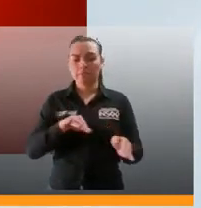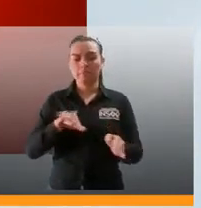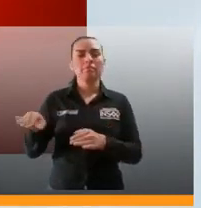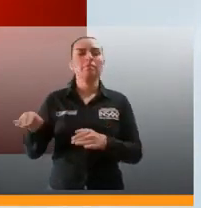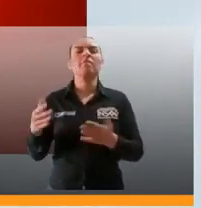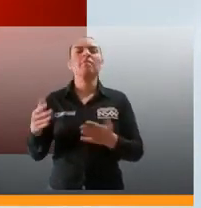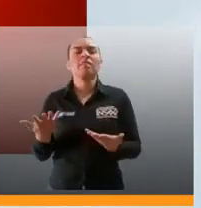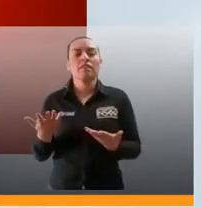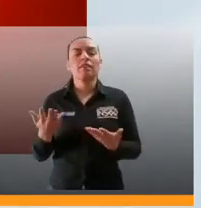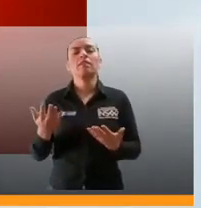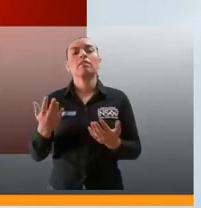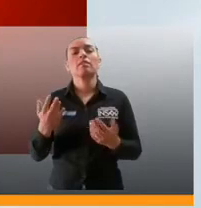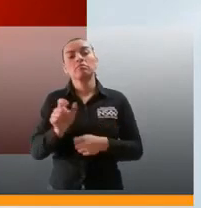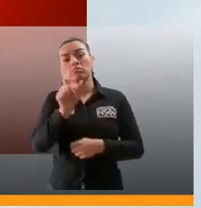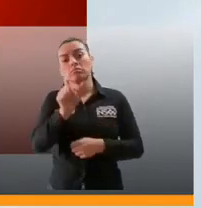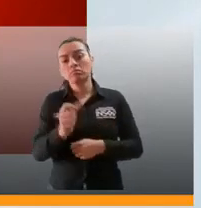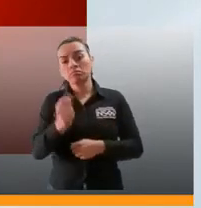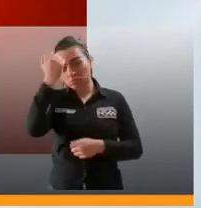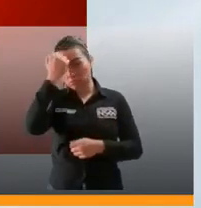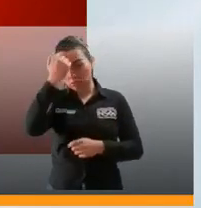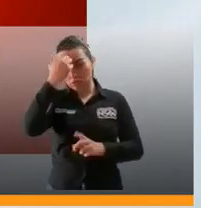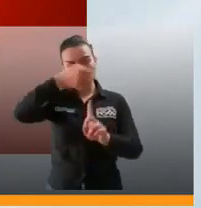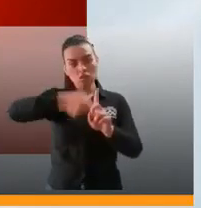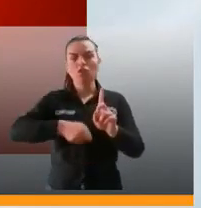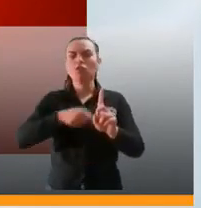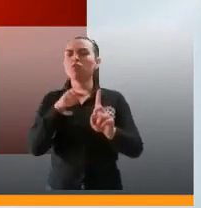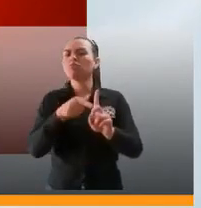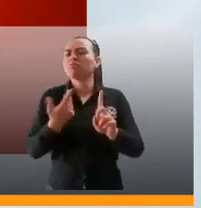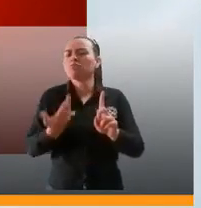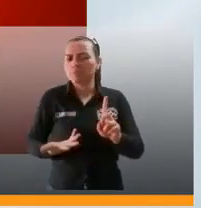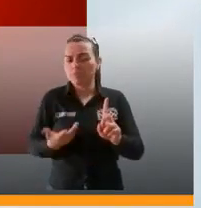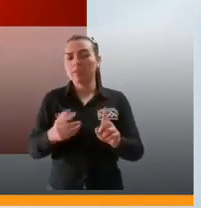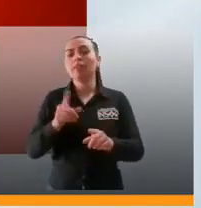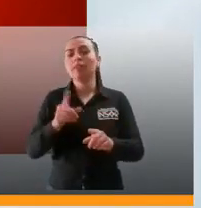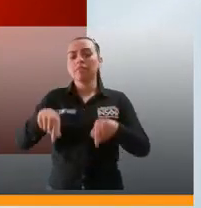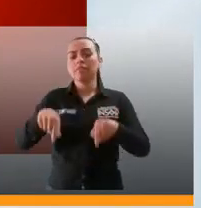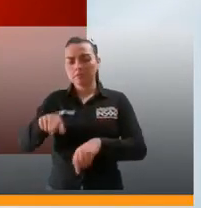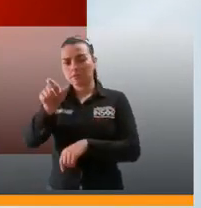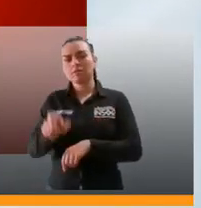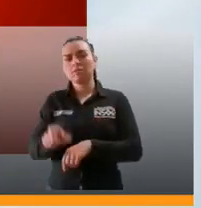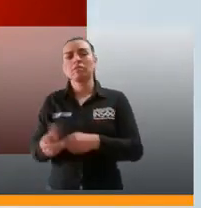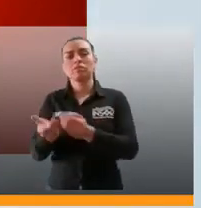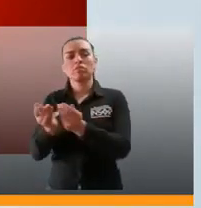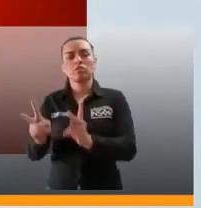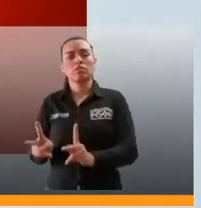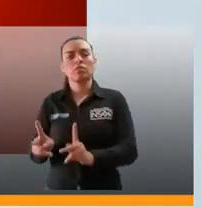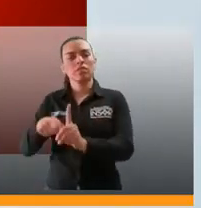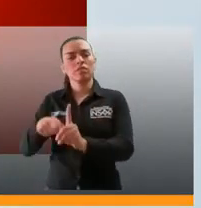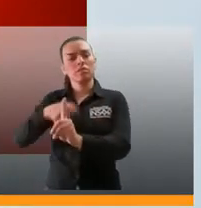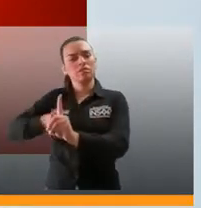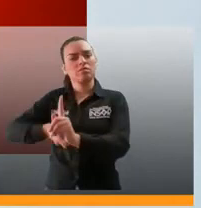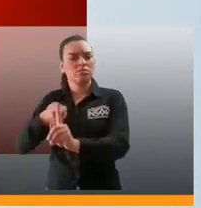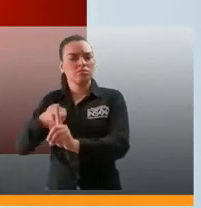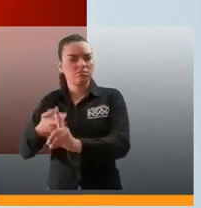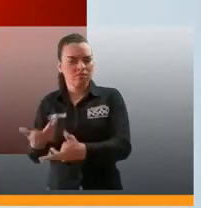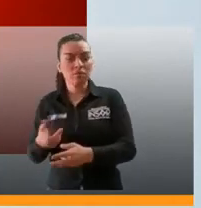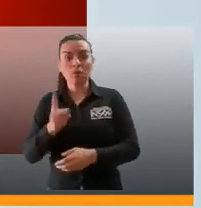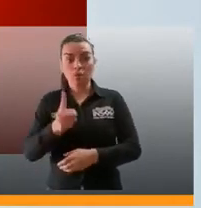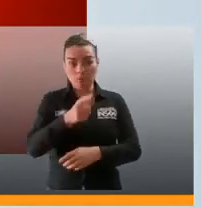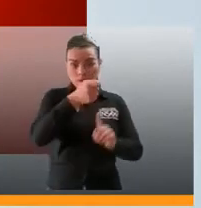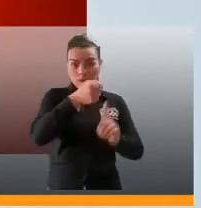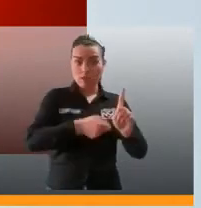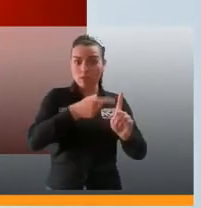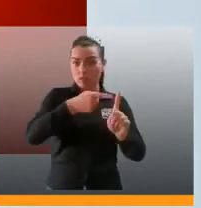rol del docente y también del estudiante. Y se dice que el rol del docente, además de ser docente, entonces también es padre